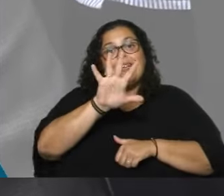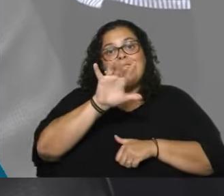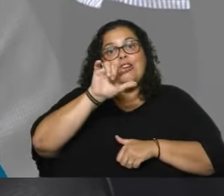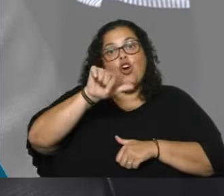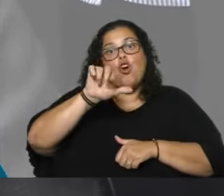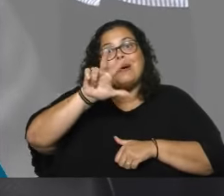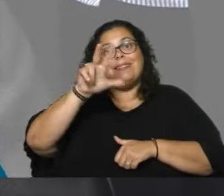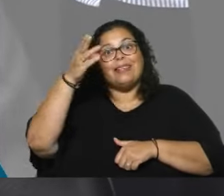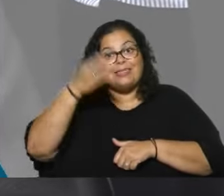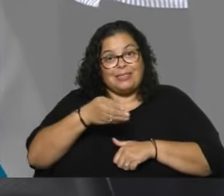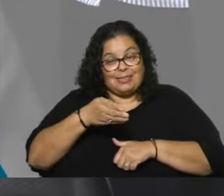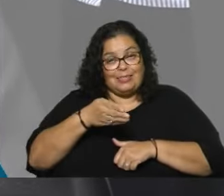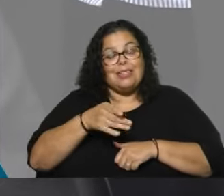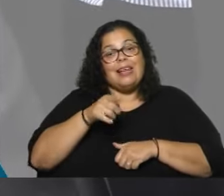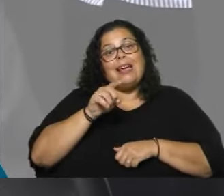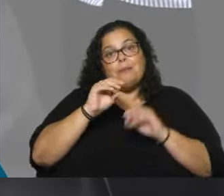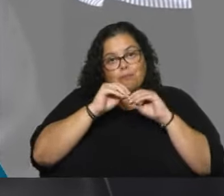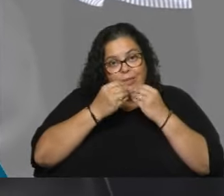95,3% de las